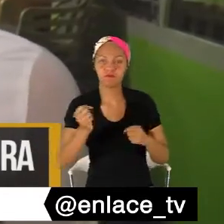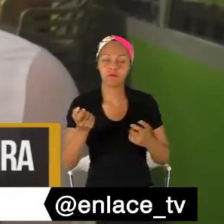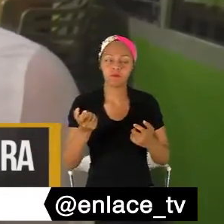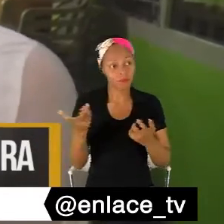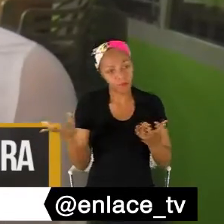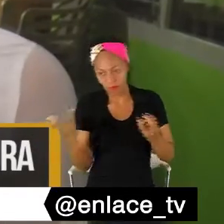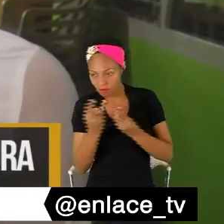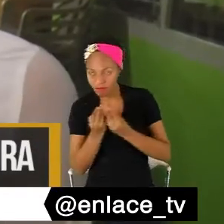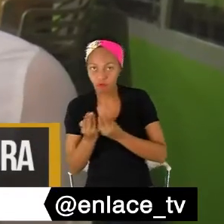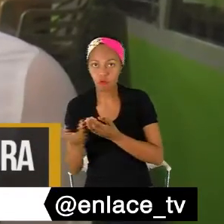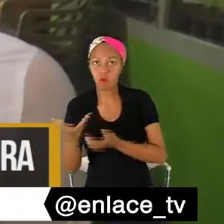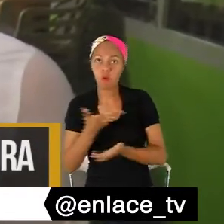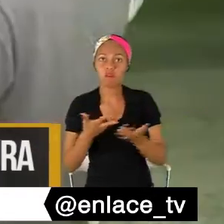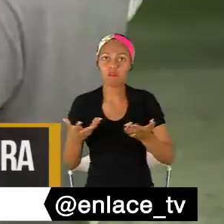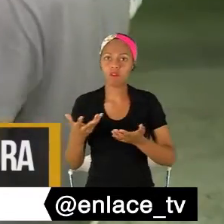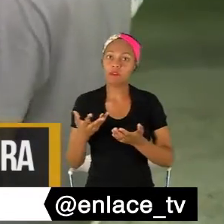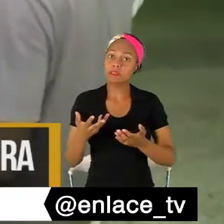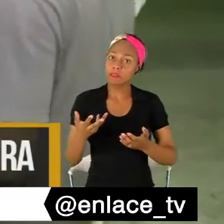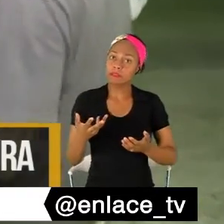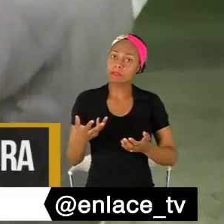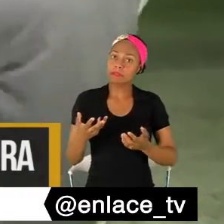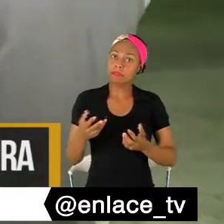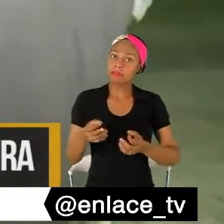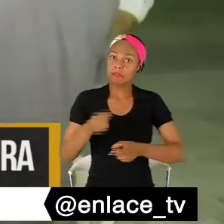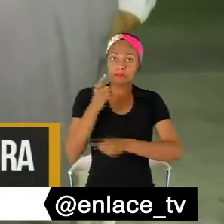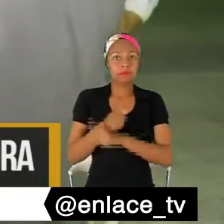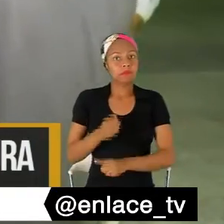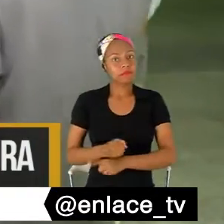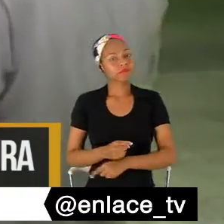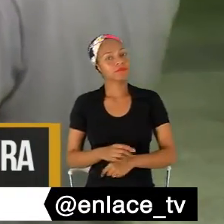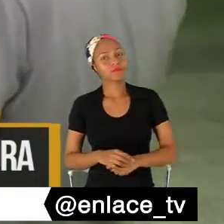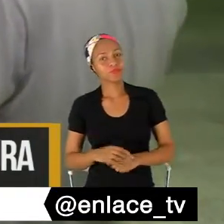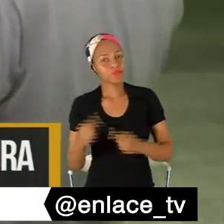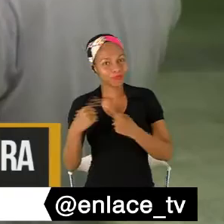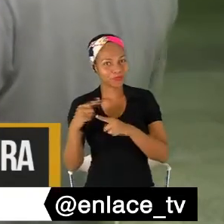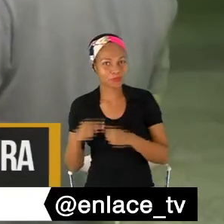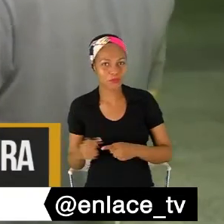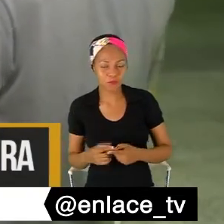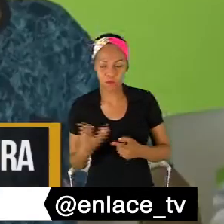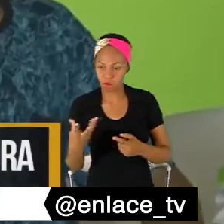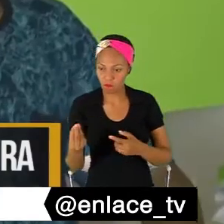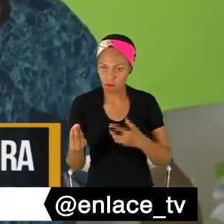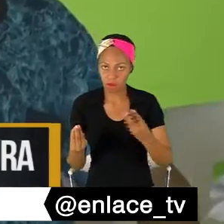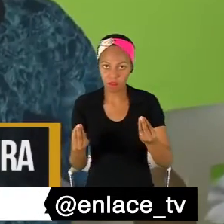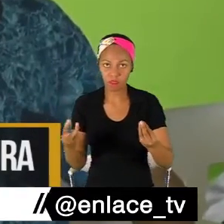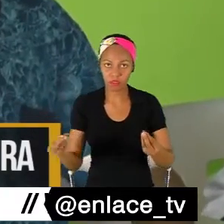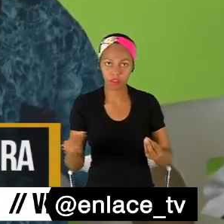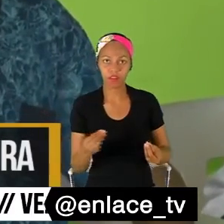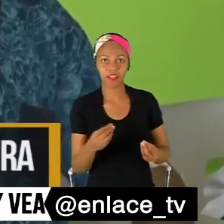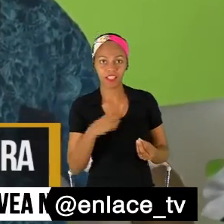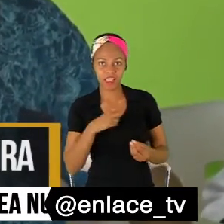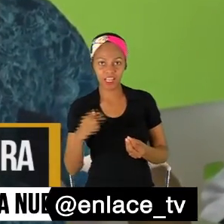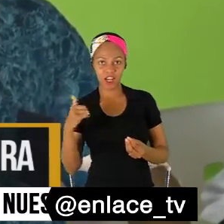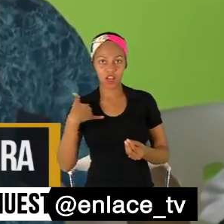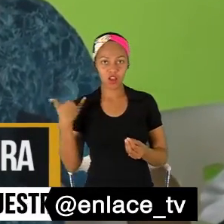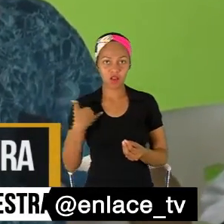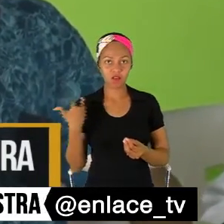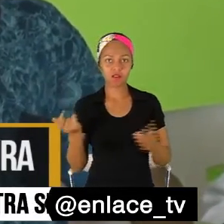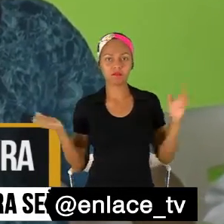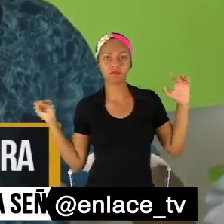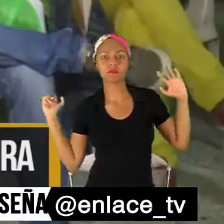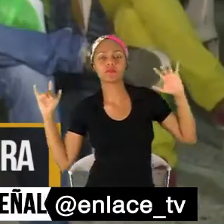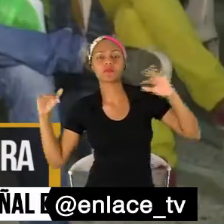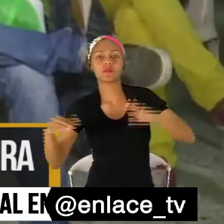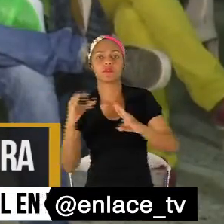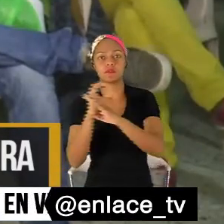se ha logrado unos resultados impresionantes. Representantes de organizaciones y asociaciones de grupos locales y de la zona rural se dieron cita en la Casa